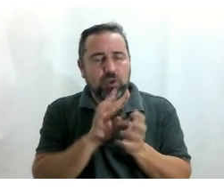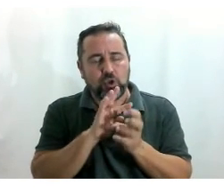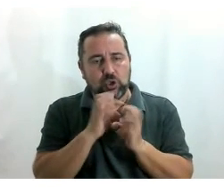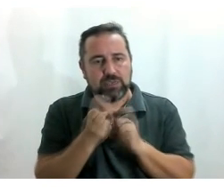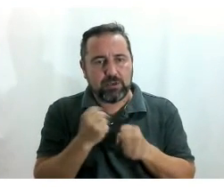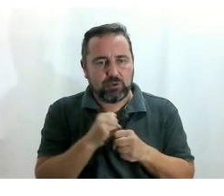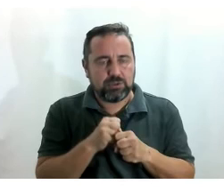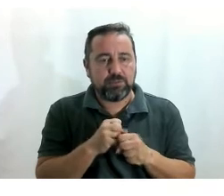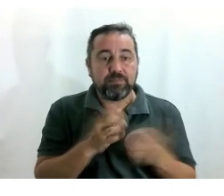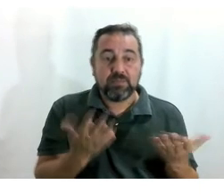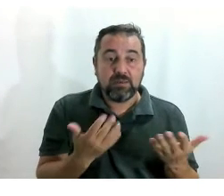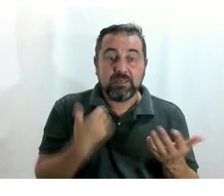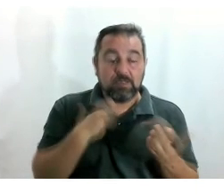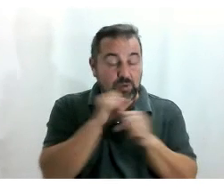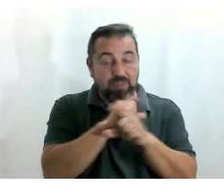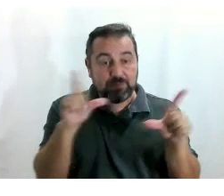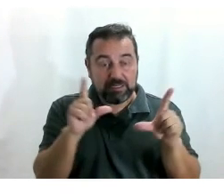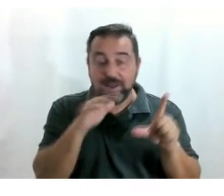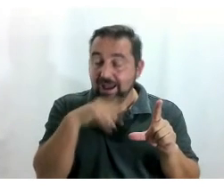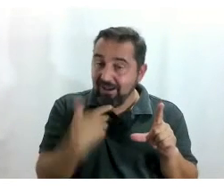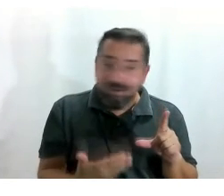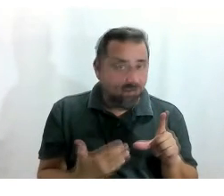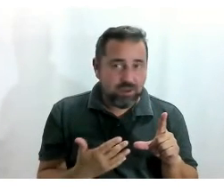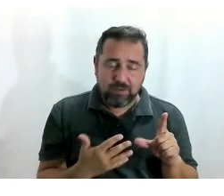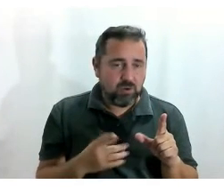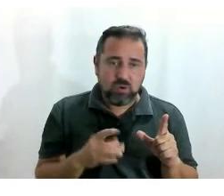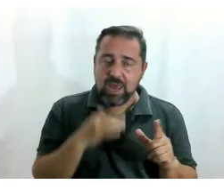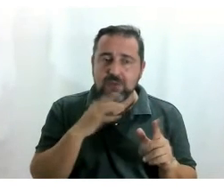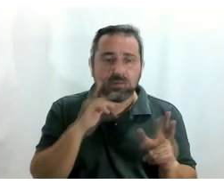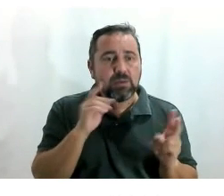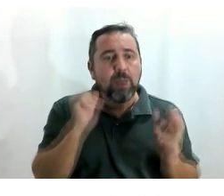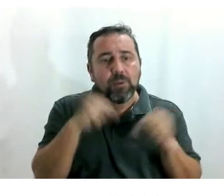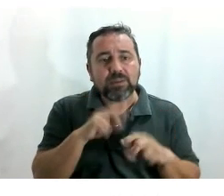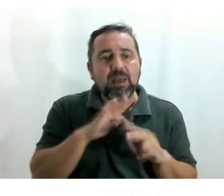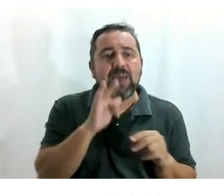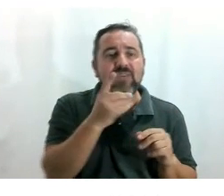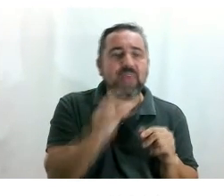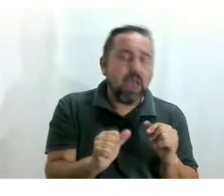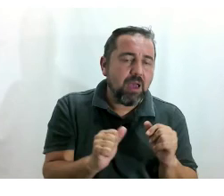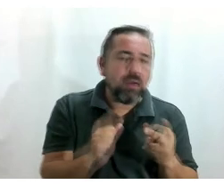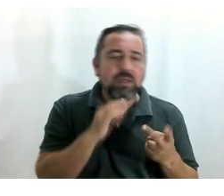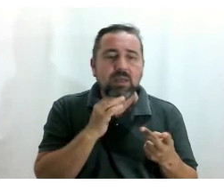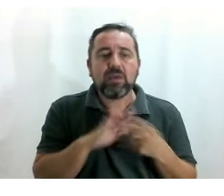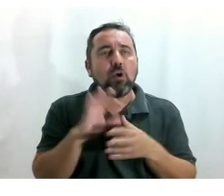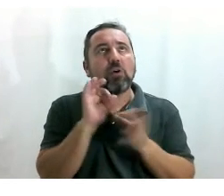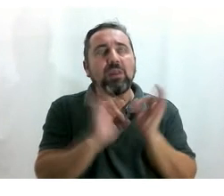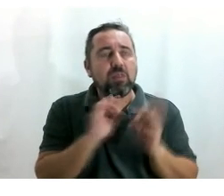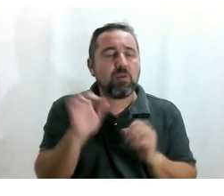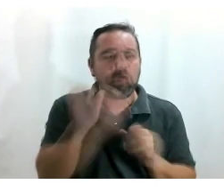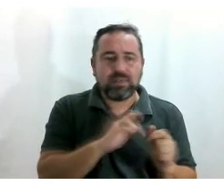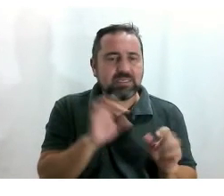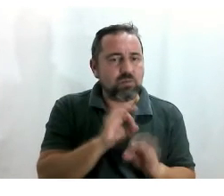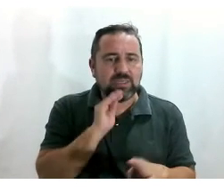sacado una diapositiva, actualmente no está aprobado ni por la FDA ni por las organizaciones europeas ningún